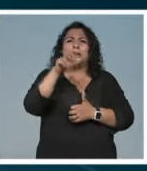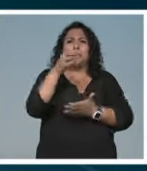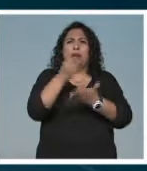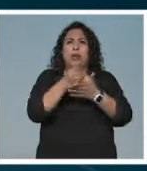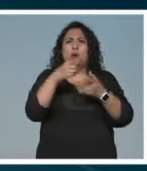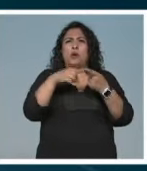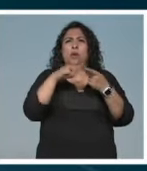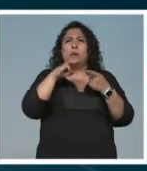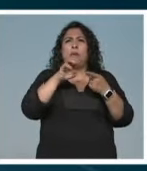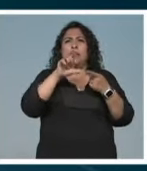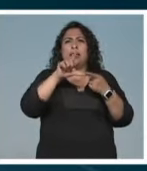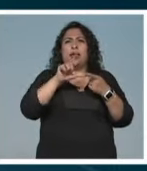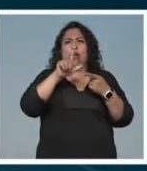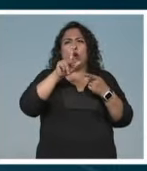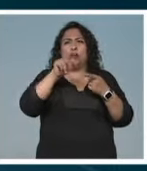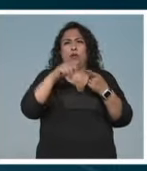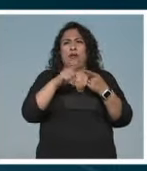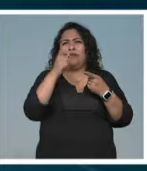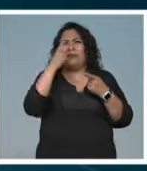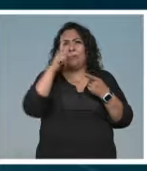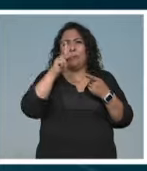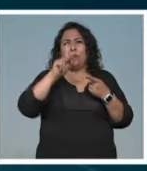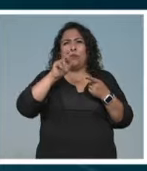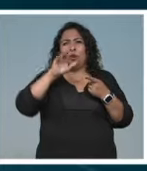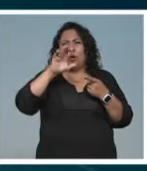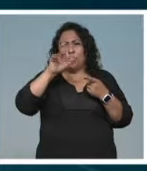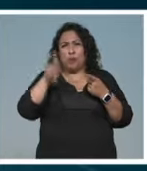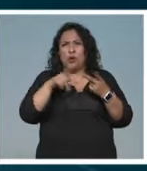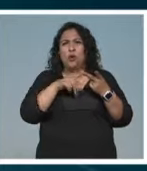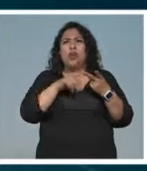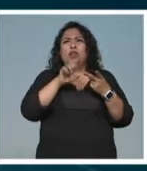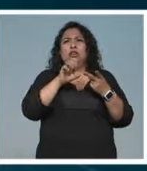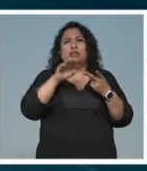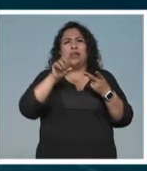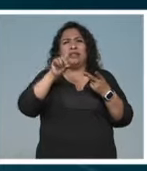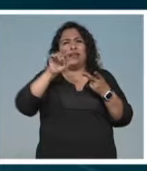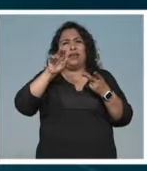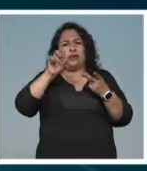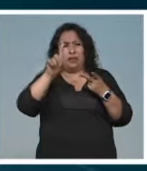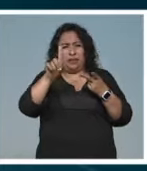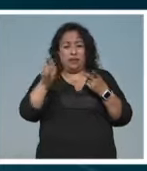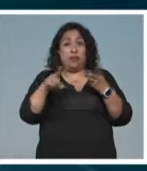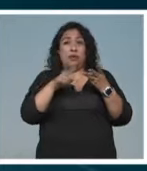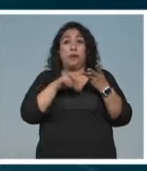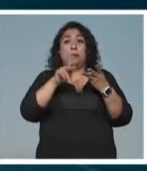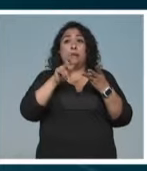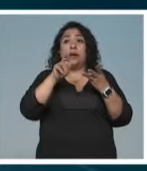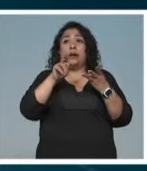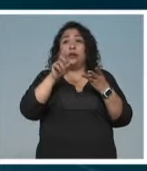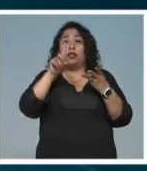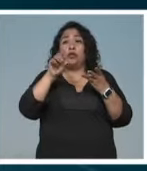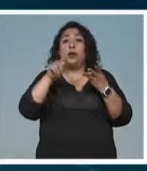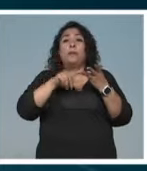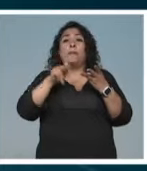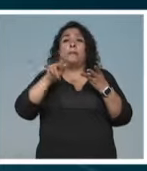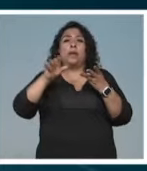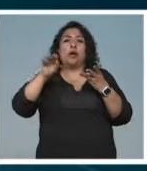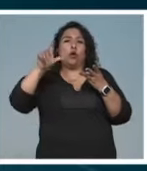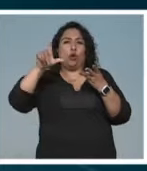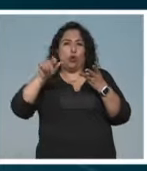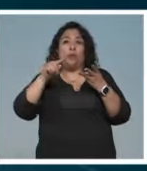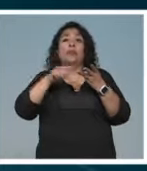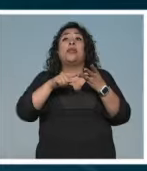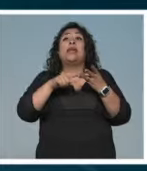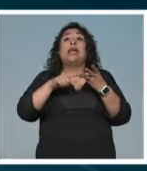están Megalópolis de Francis Ford Coppola, The Shrouds de David Cronenberg y Parnet Up de Paolo Sorrentino.